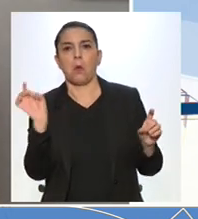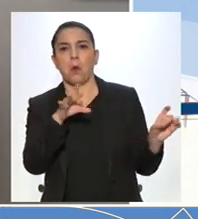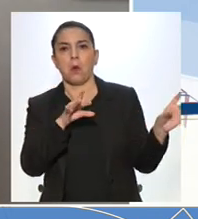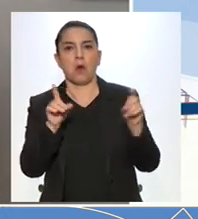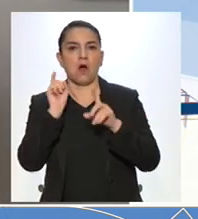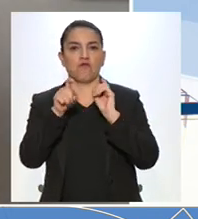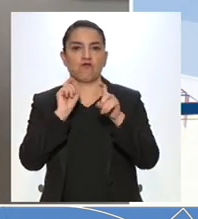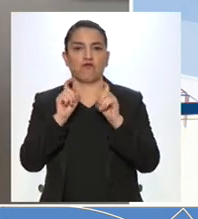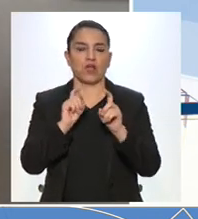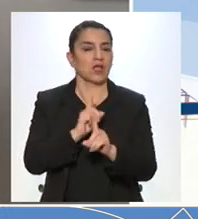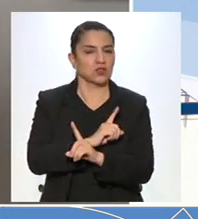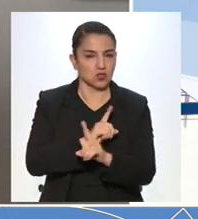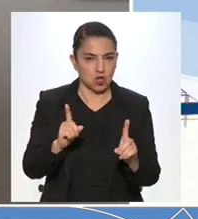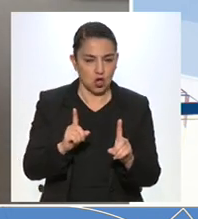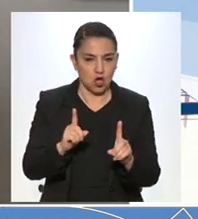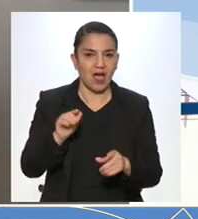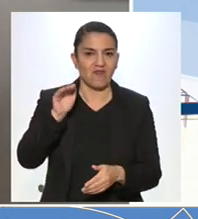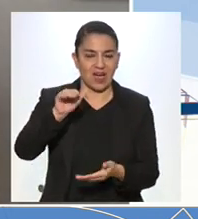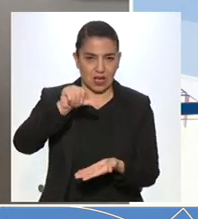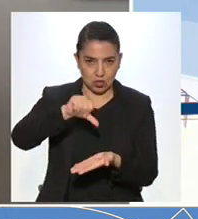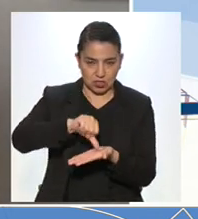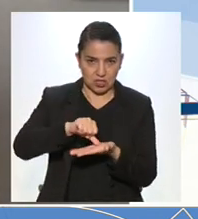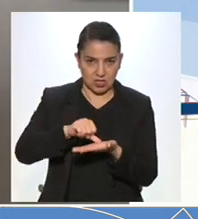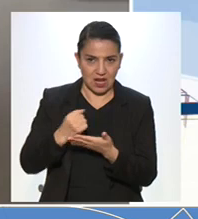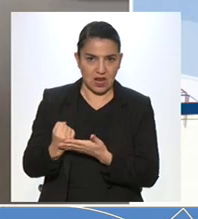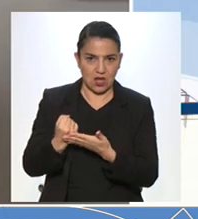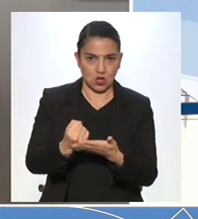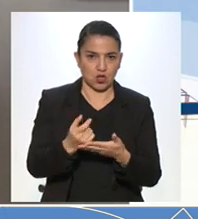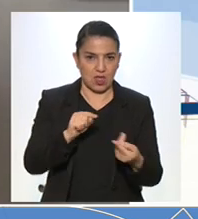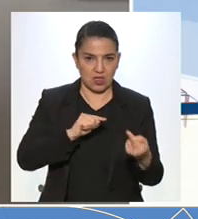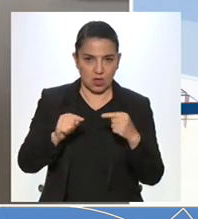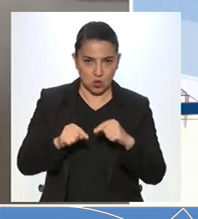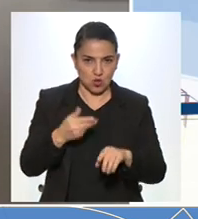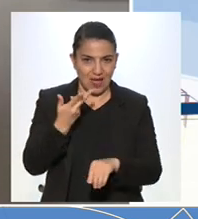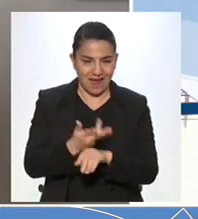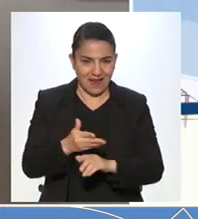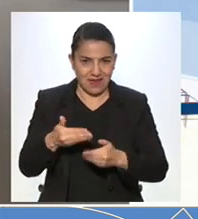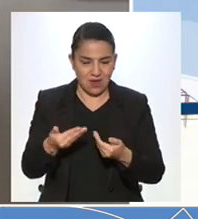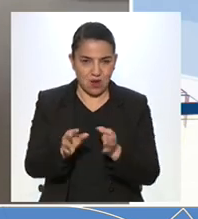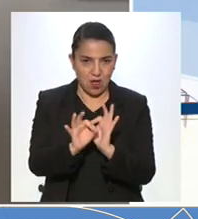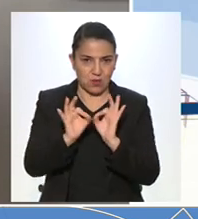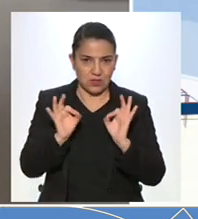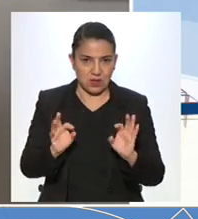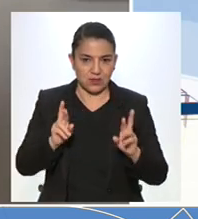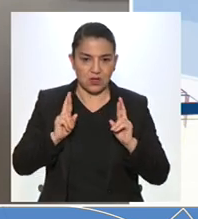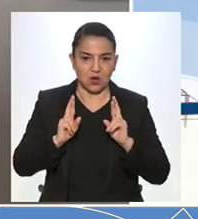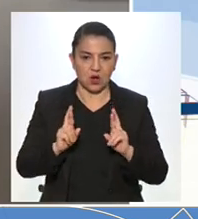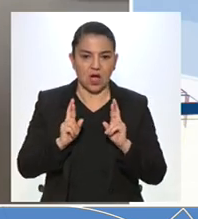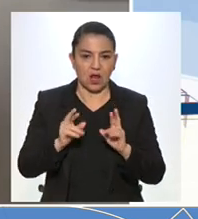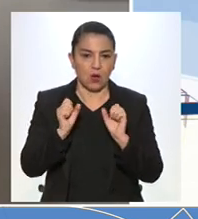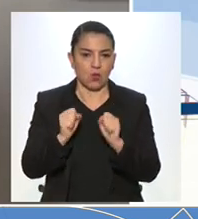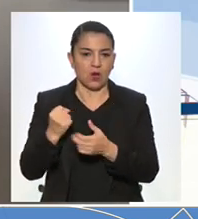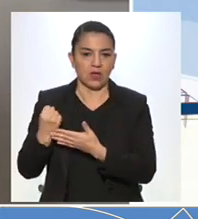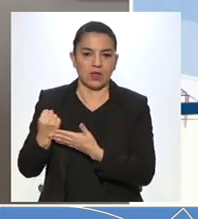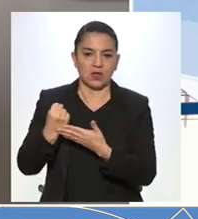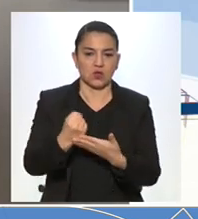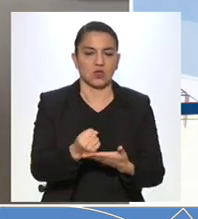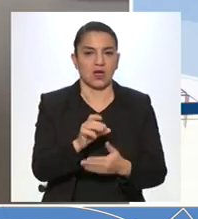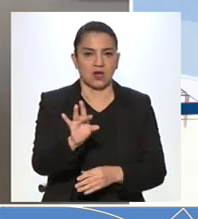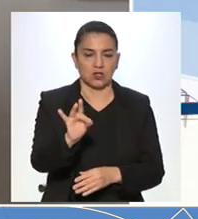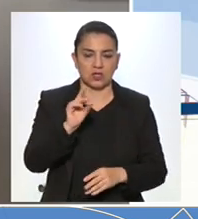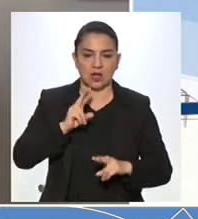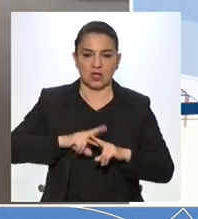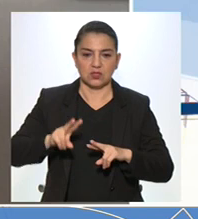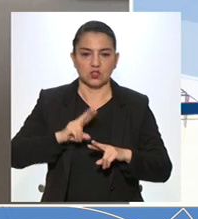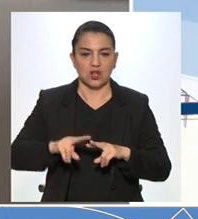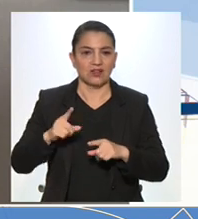Esperamos que el Banco Central pueda seguir aportando en la discusión que estamos teniendo y que especialmente ojalá pueda ayudarnos a encontrar soluciones para